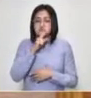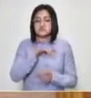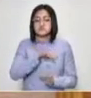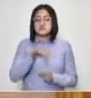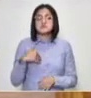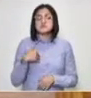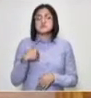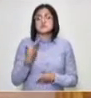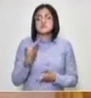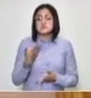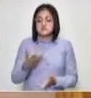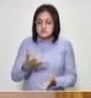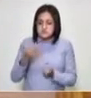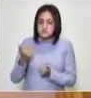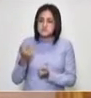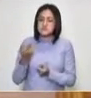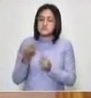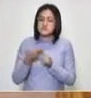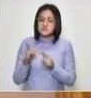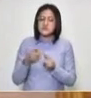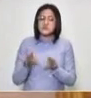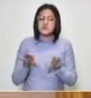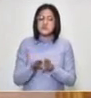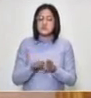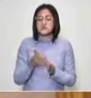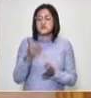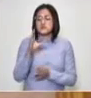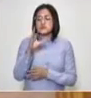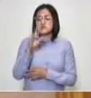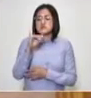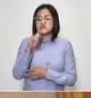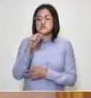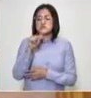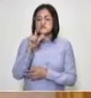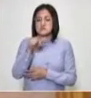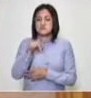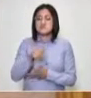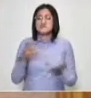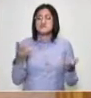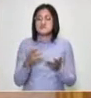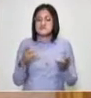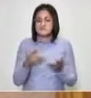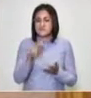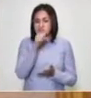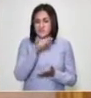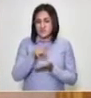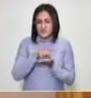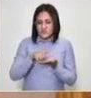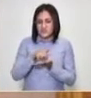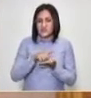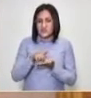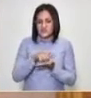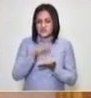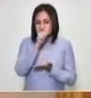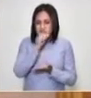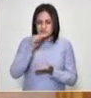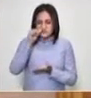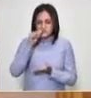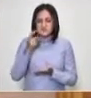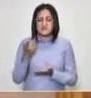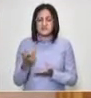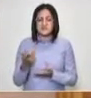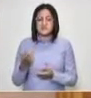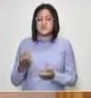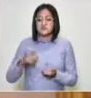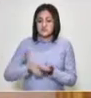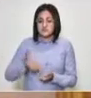asegurado diversas cantidades de cristal, que es la droga que más se comercializa en esta zona de